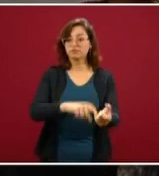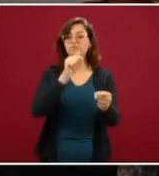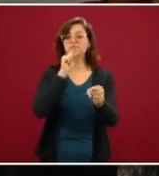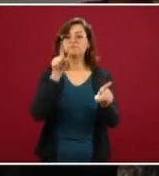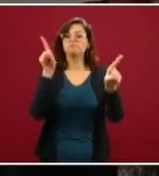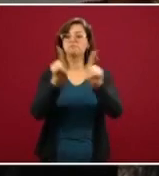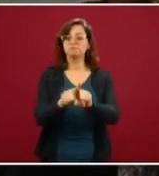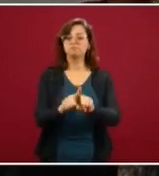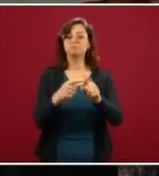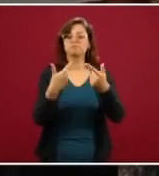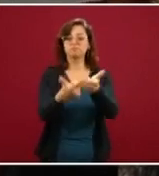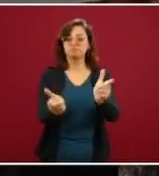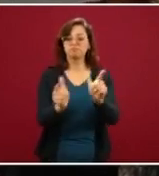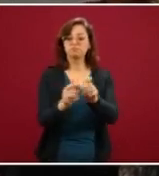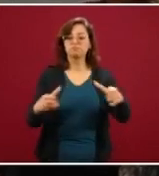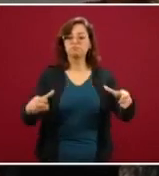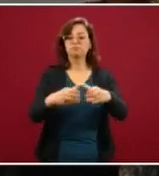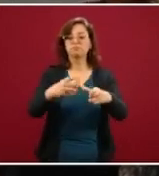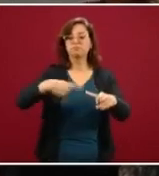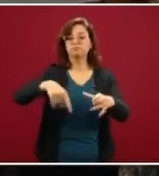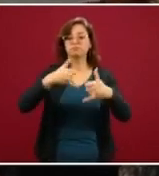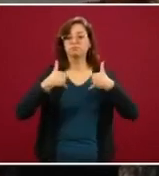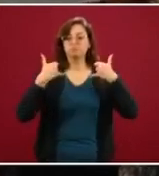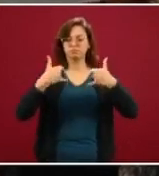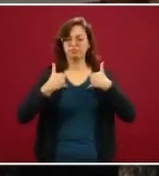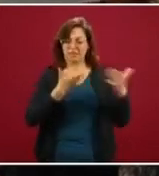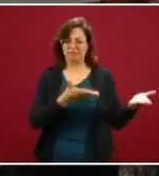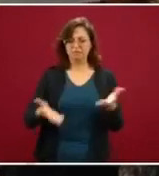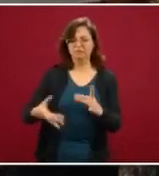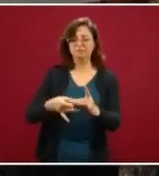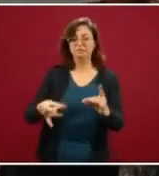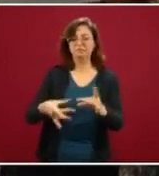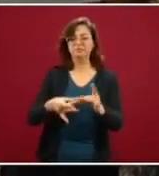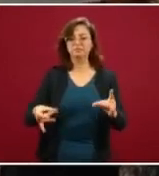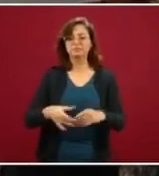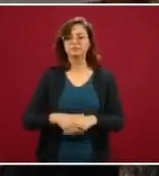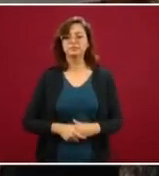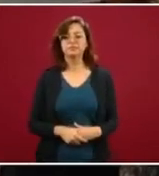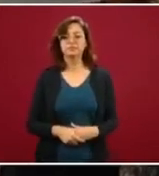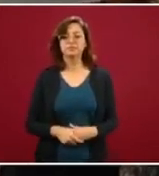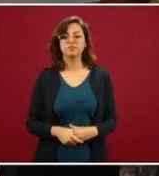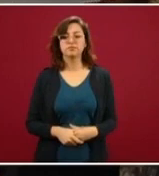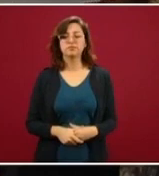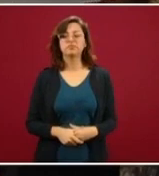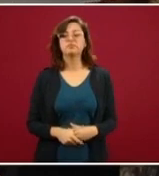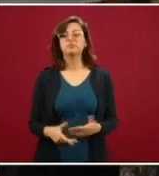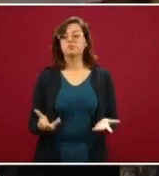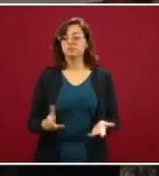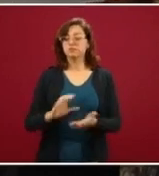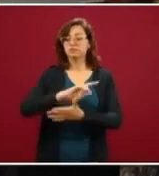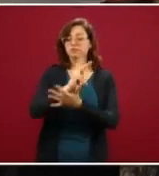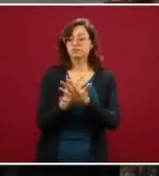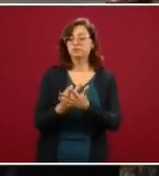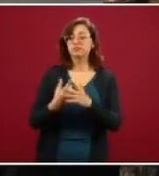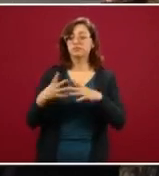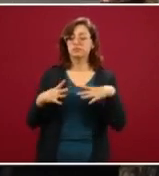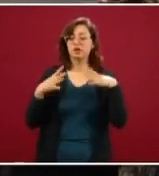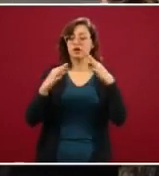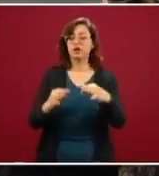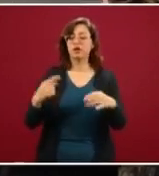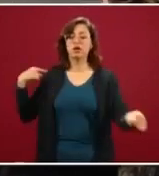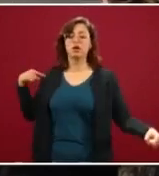forman grupos de jóvenes. A ver, sí, lo tenemos desde hace 22 años. Es una